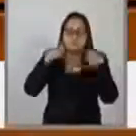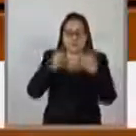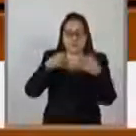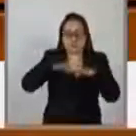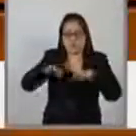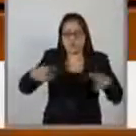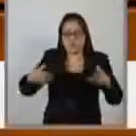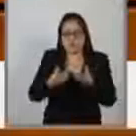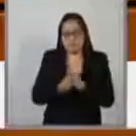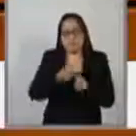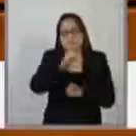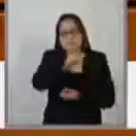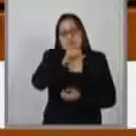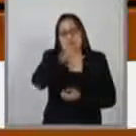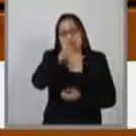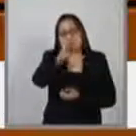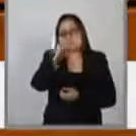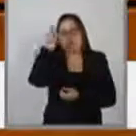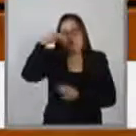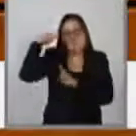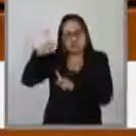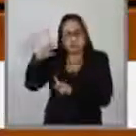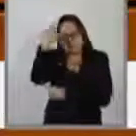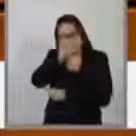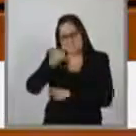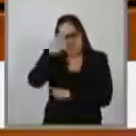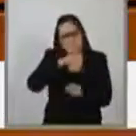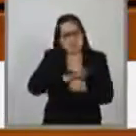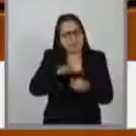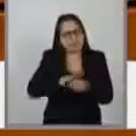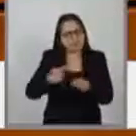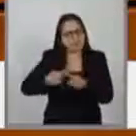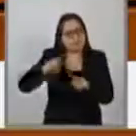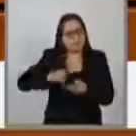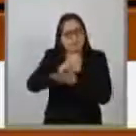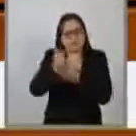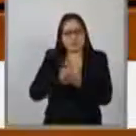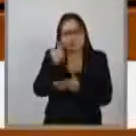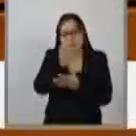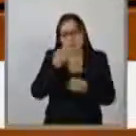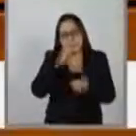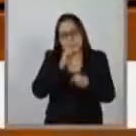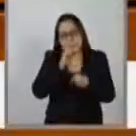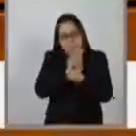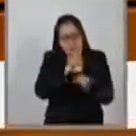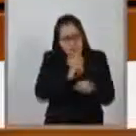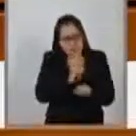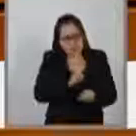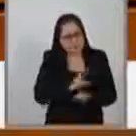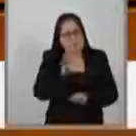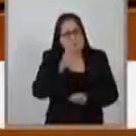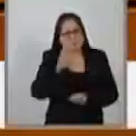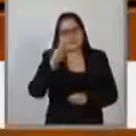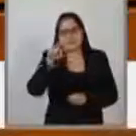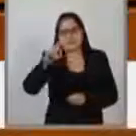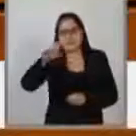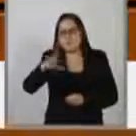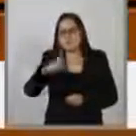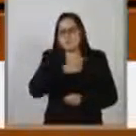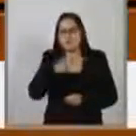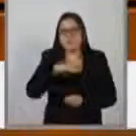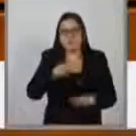con la Auditoría Superior de la Federación para verificar los resultados del programa de estancias infantiles y que el Coneval reciba un informe